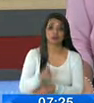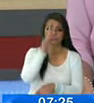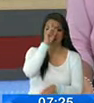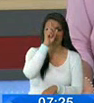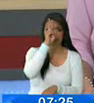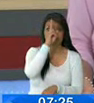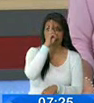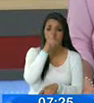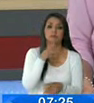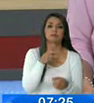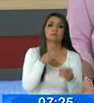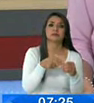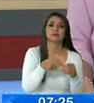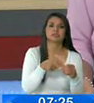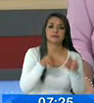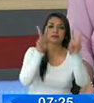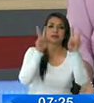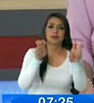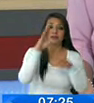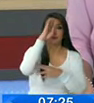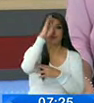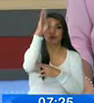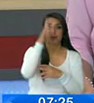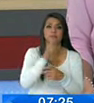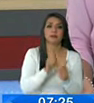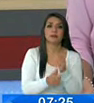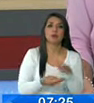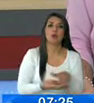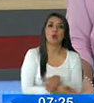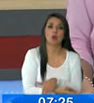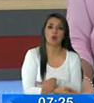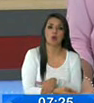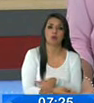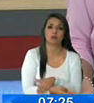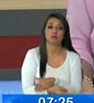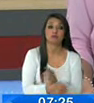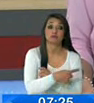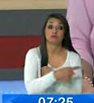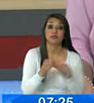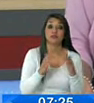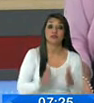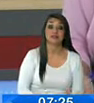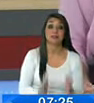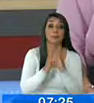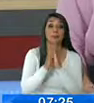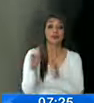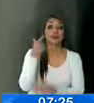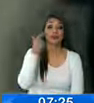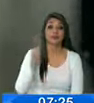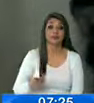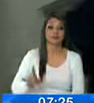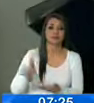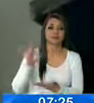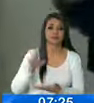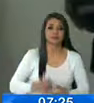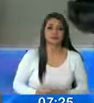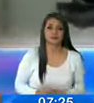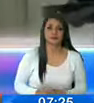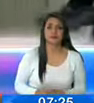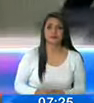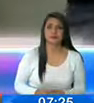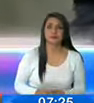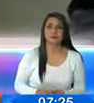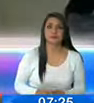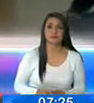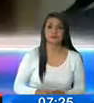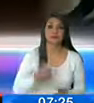estaría involucrada en el caso de pasos policiales. La legisladora pide la destitución de la fiscal. La denuncia la realizó